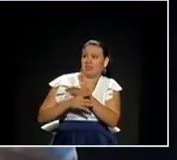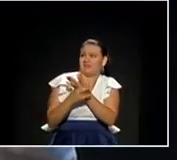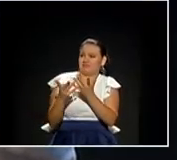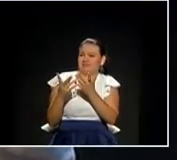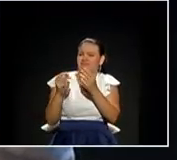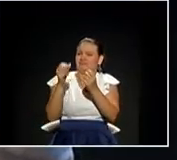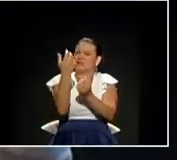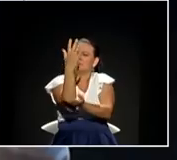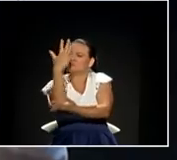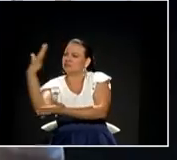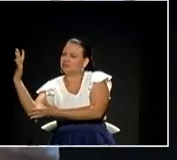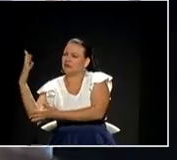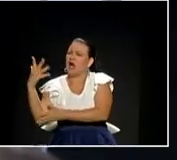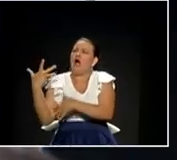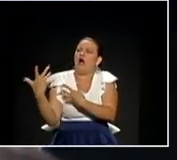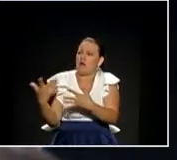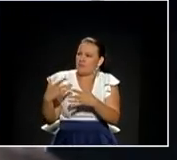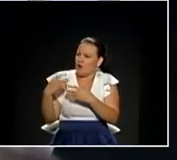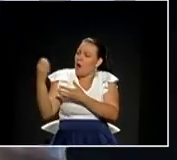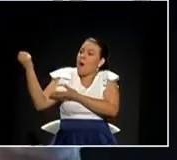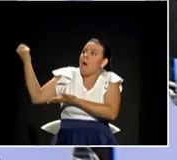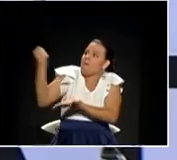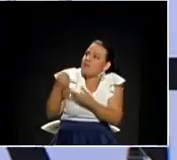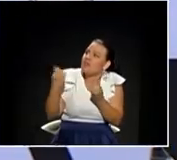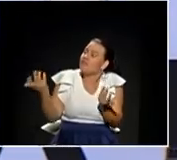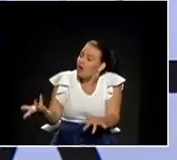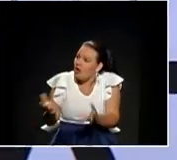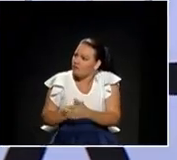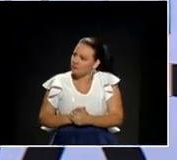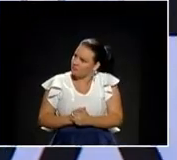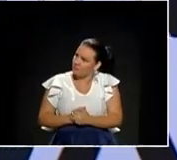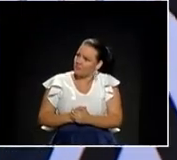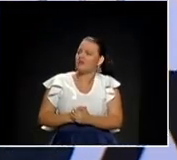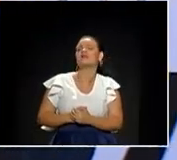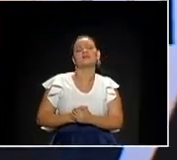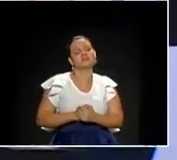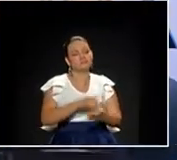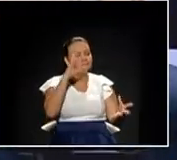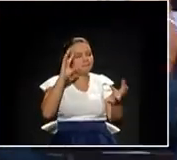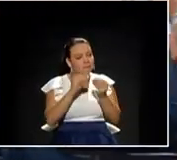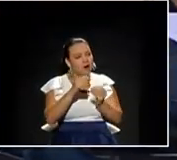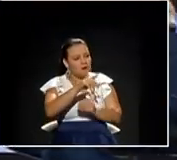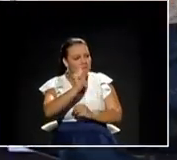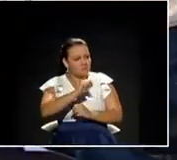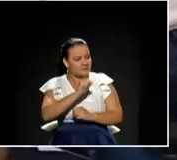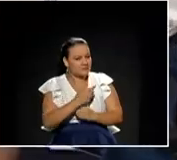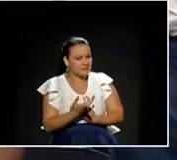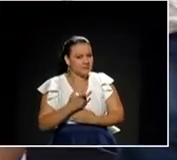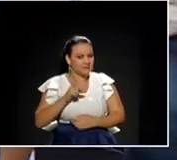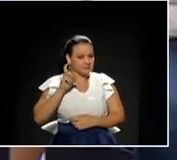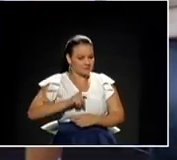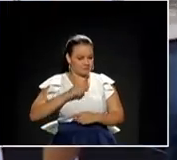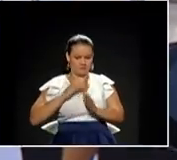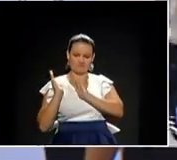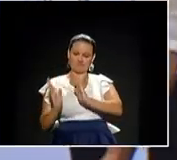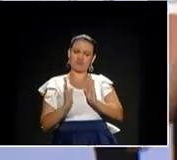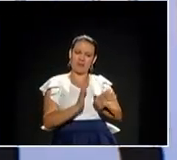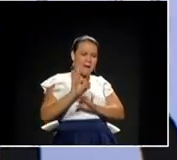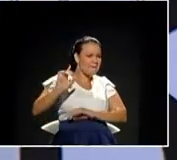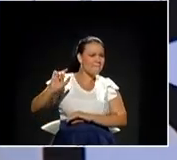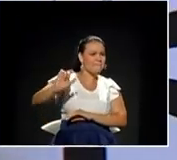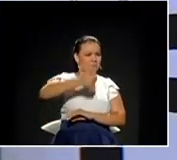como planta de donde es exactamente su totalmente de acuerdo tenemos que poner en orden las prioridades